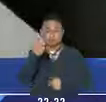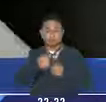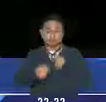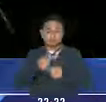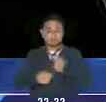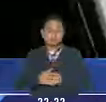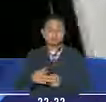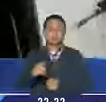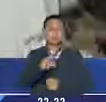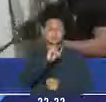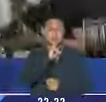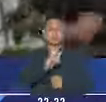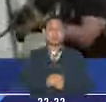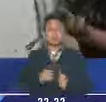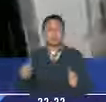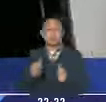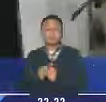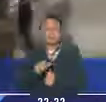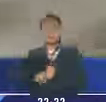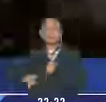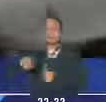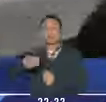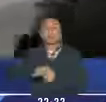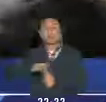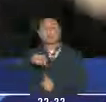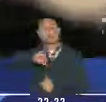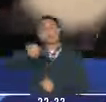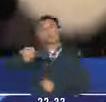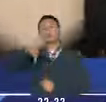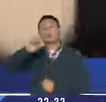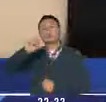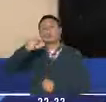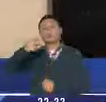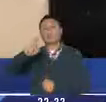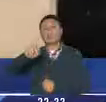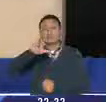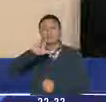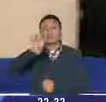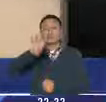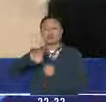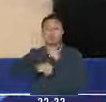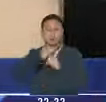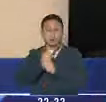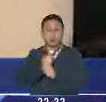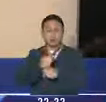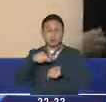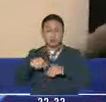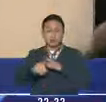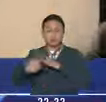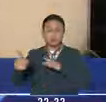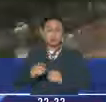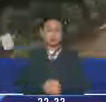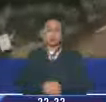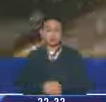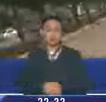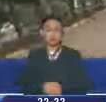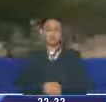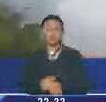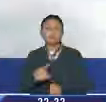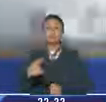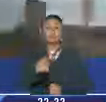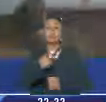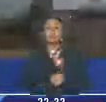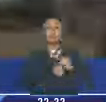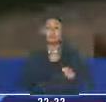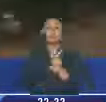ese mismo país, junto con su hermano Joaquín Guzmán López, de 34 años. Este sigue prófugo. En ese mismo año